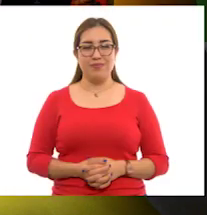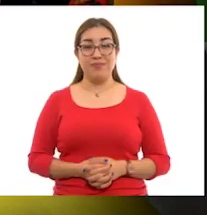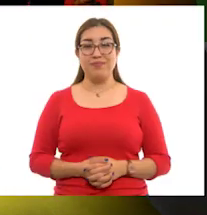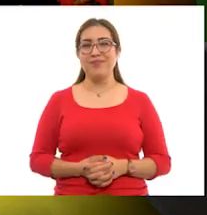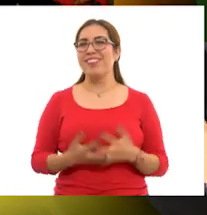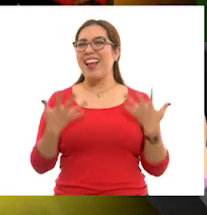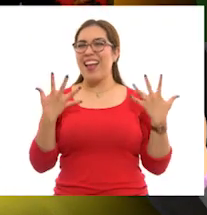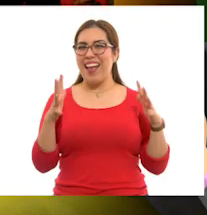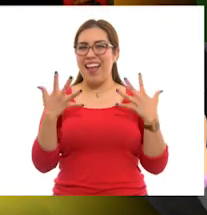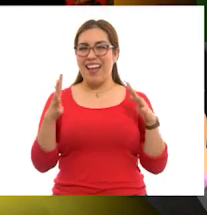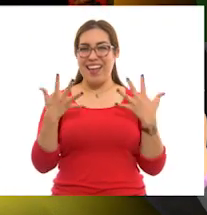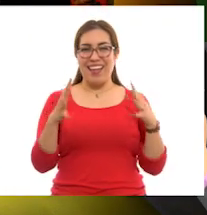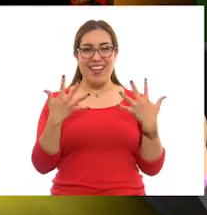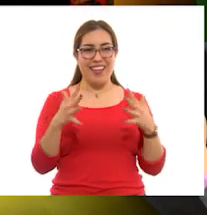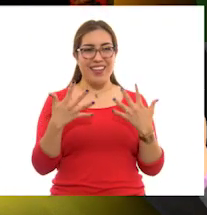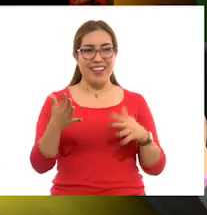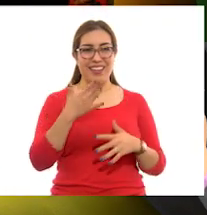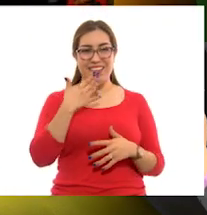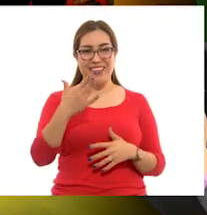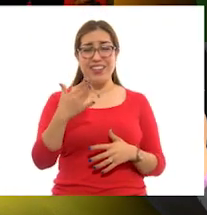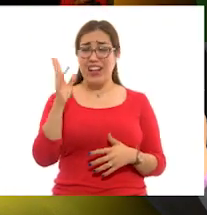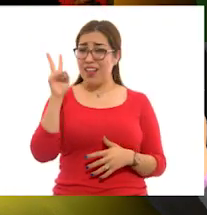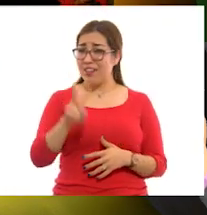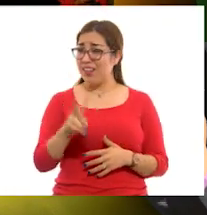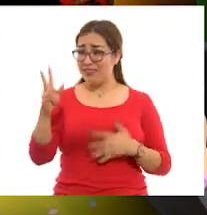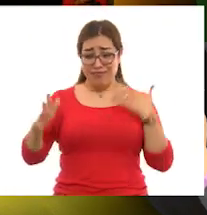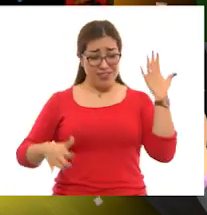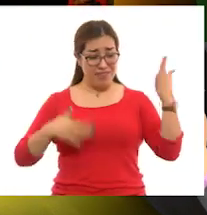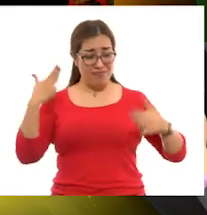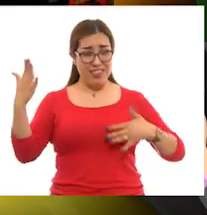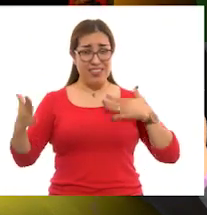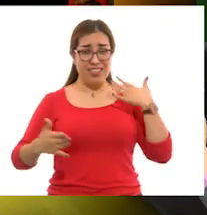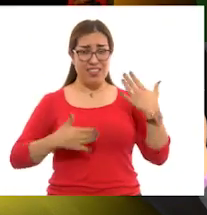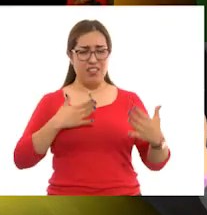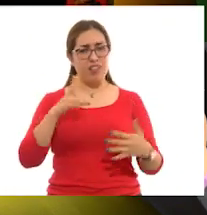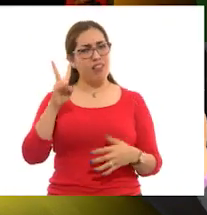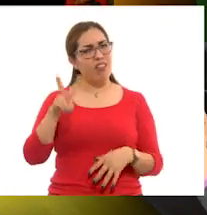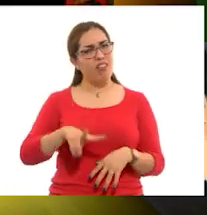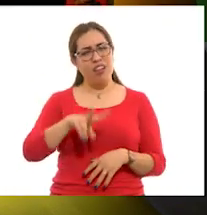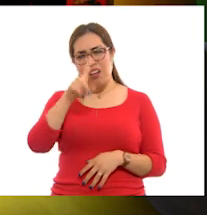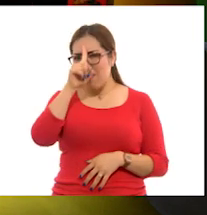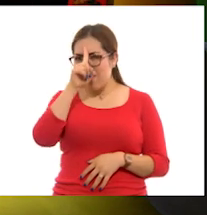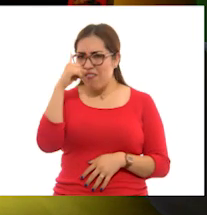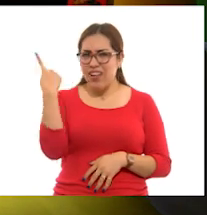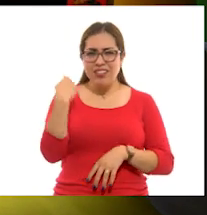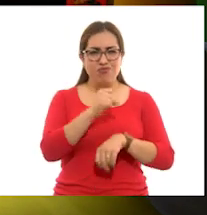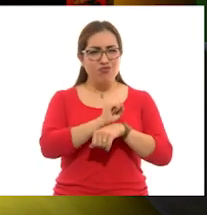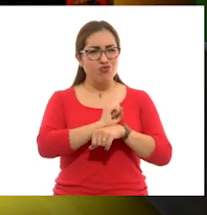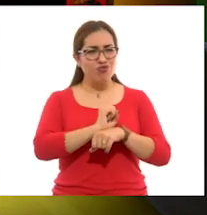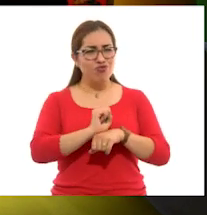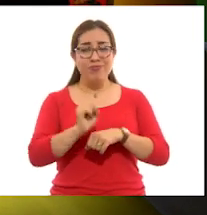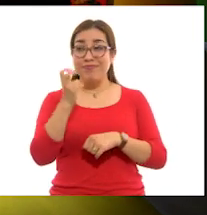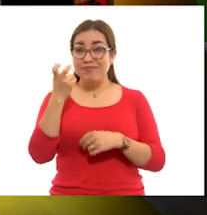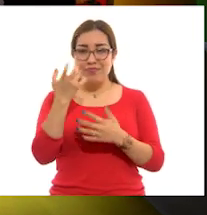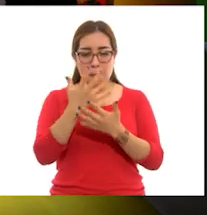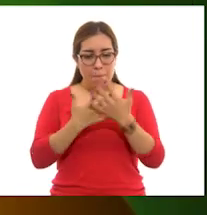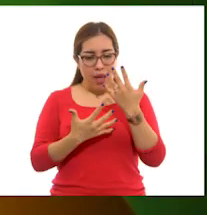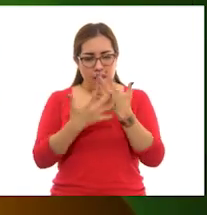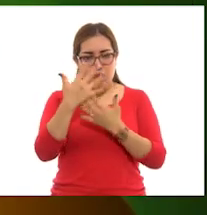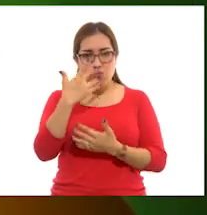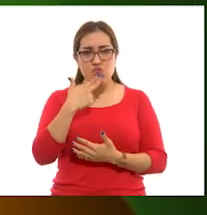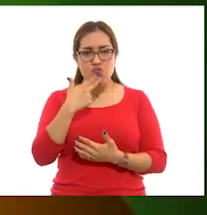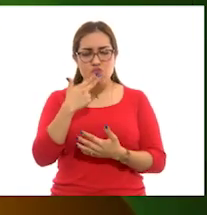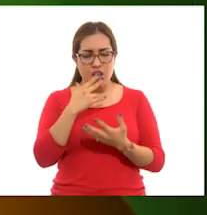¡Bravo! ¡Qué divertido! Y qué sencillo es realizar distintas figuras con nuestras manos.